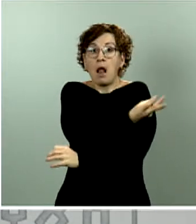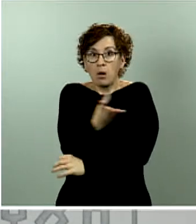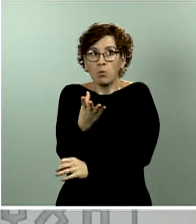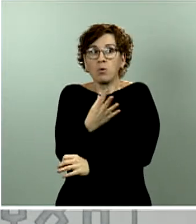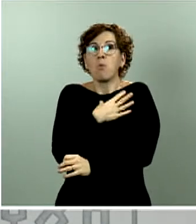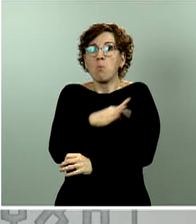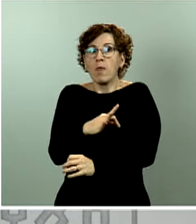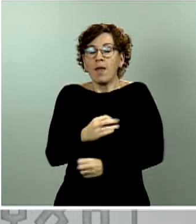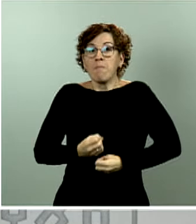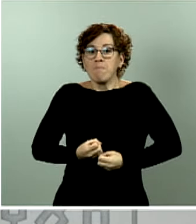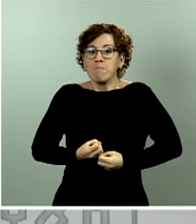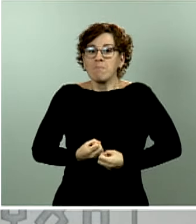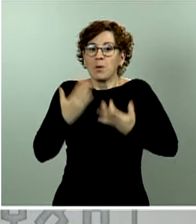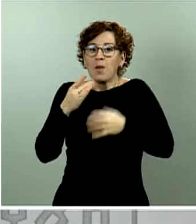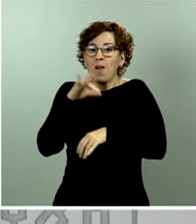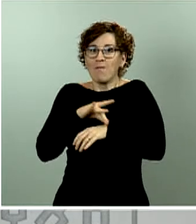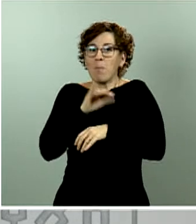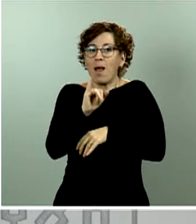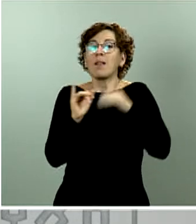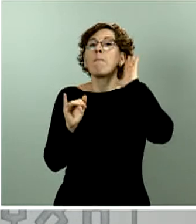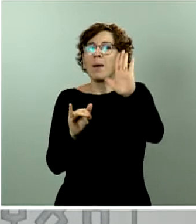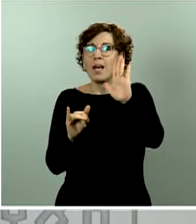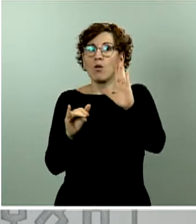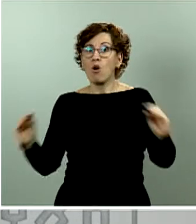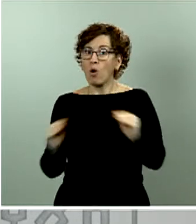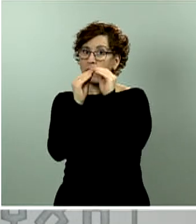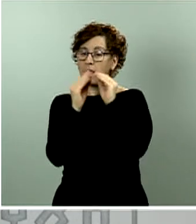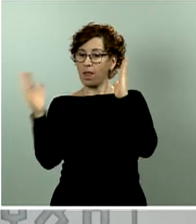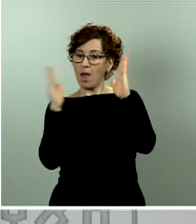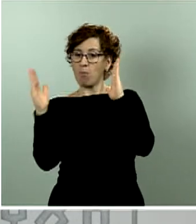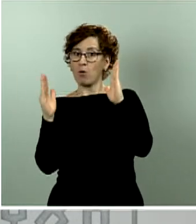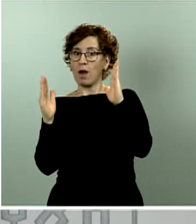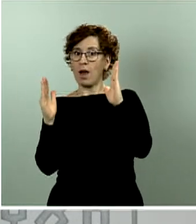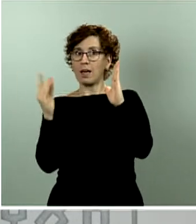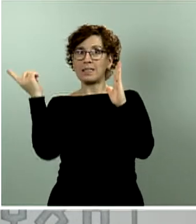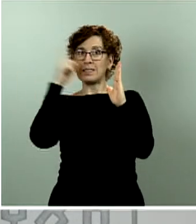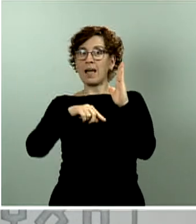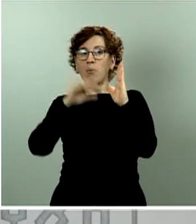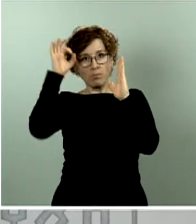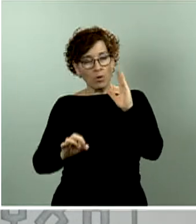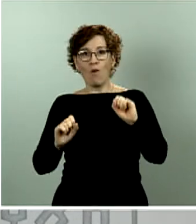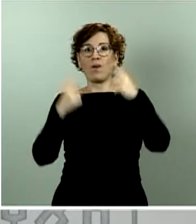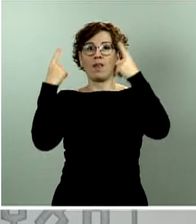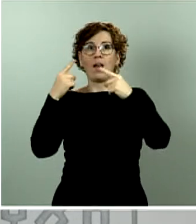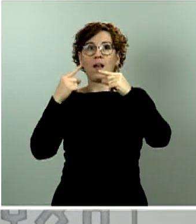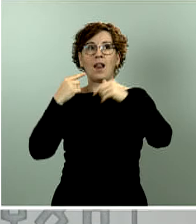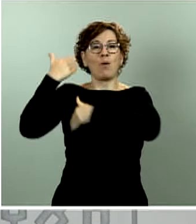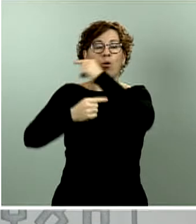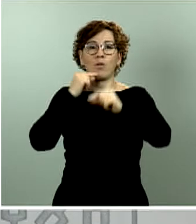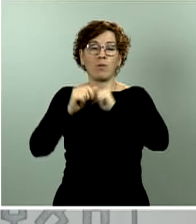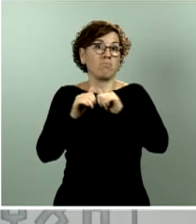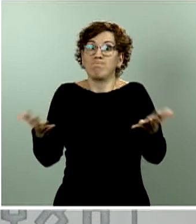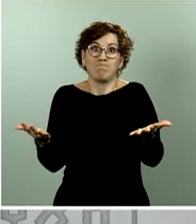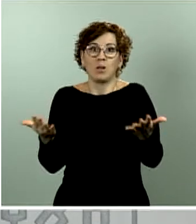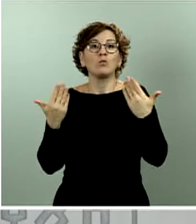se pueden ubicar en esa serie temporal que nos permite valorar la evolución y, por lo tanto, lo que no vamos a hacer es ocultar datos que tenemos.